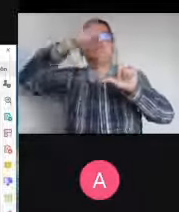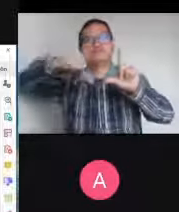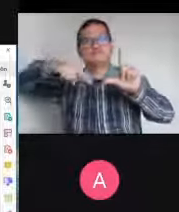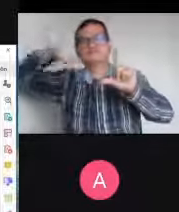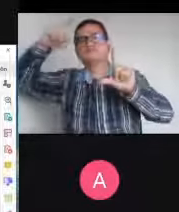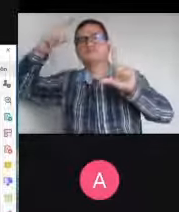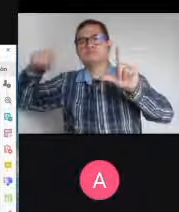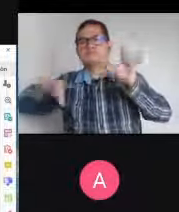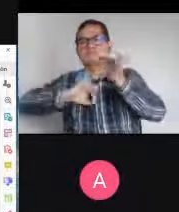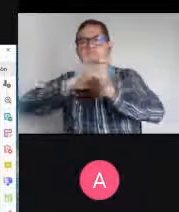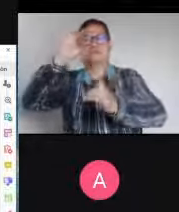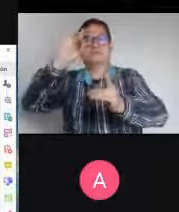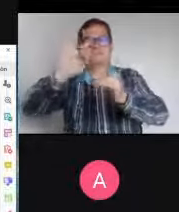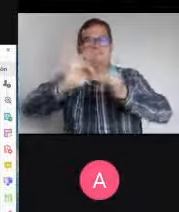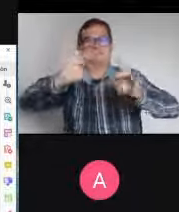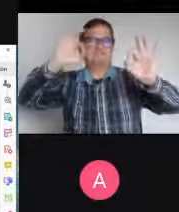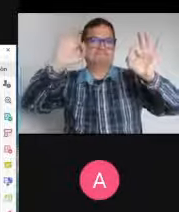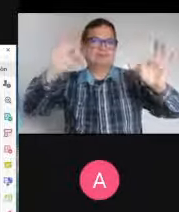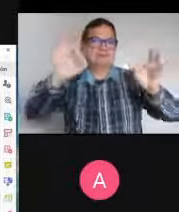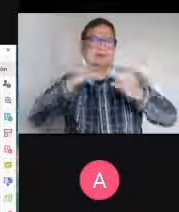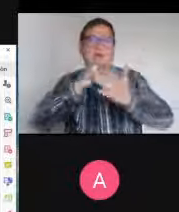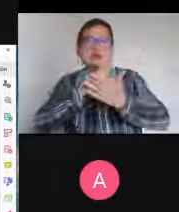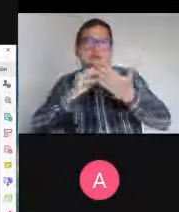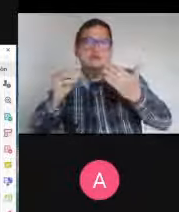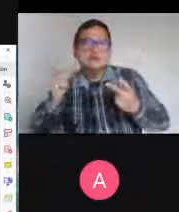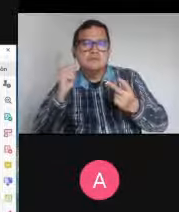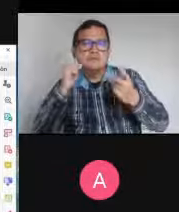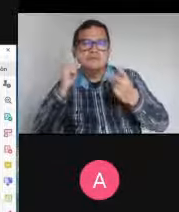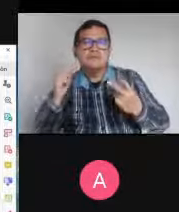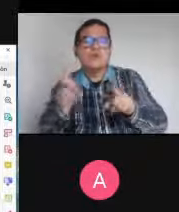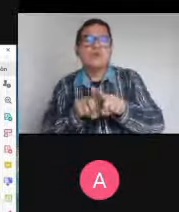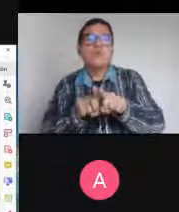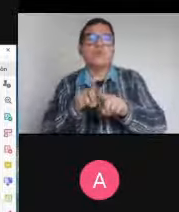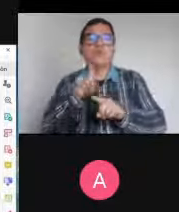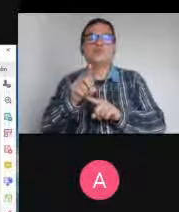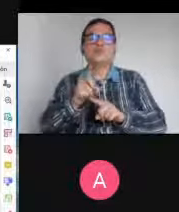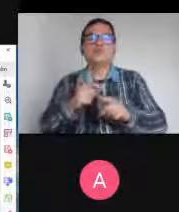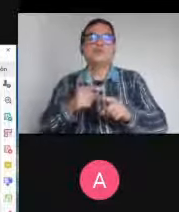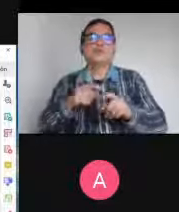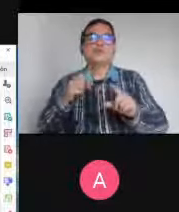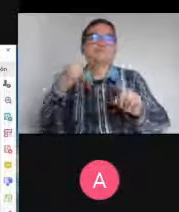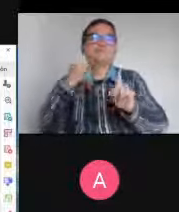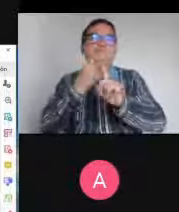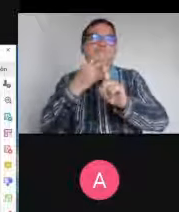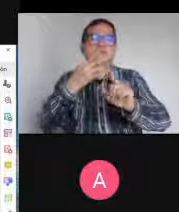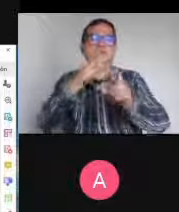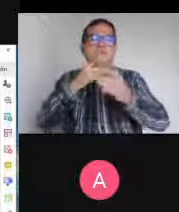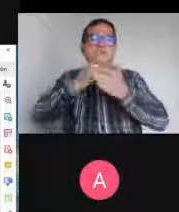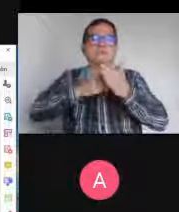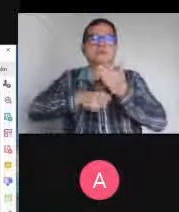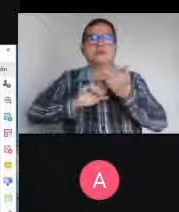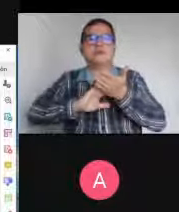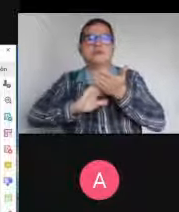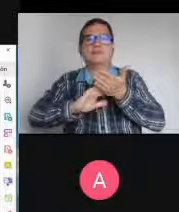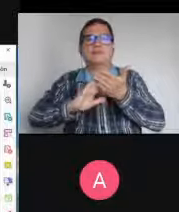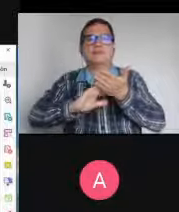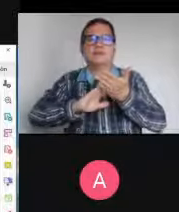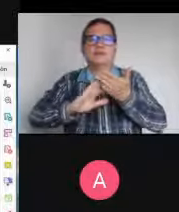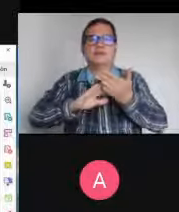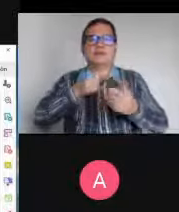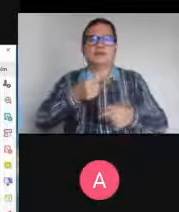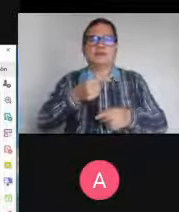completica. En la salida lo que vamos a ver es que debido al efecto rectificador del puente de diodos, el ciclo